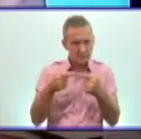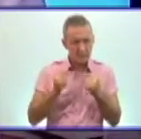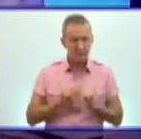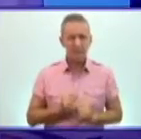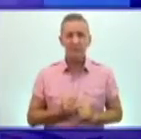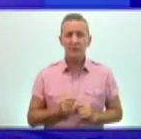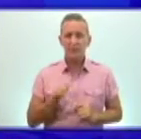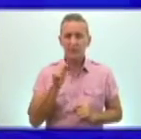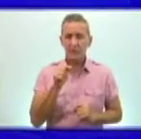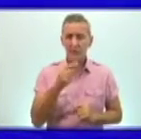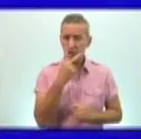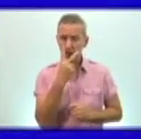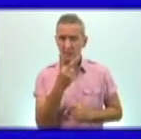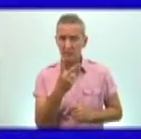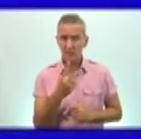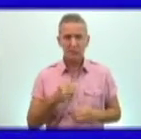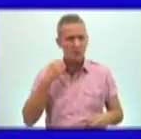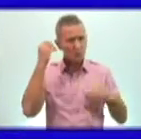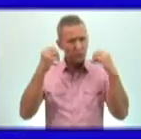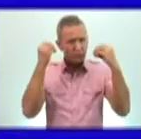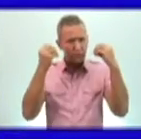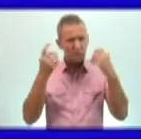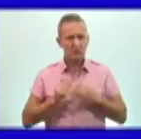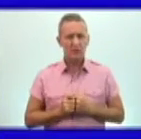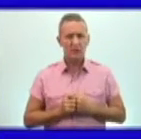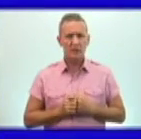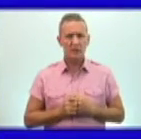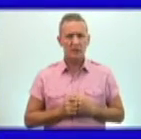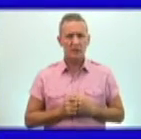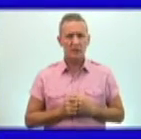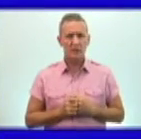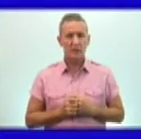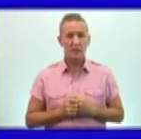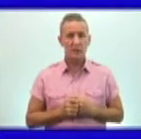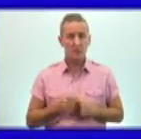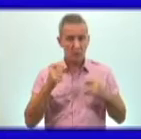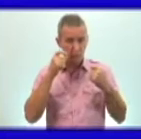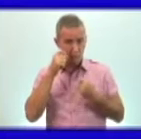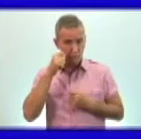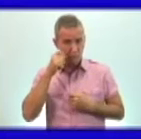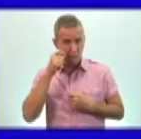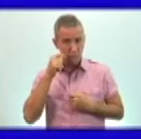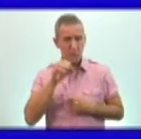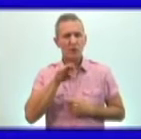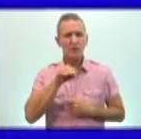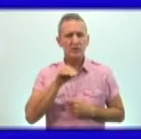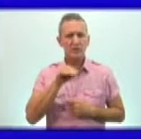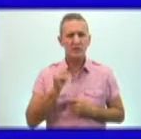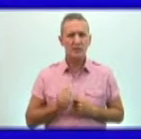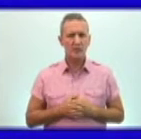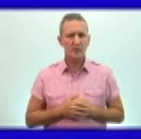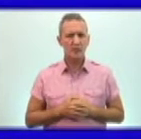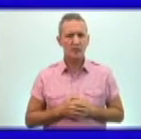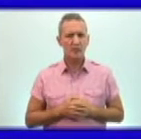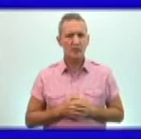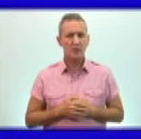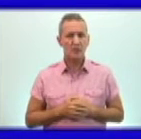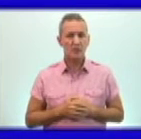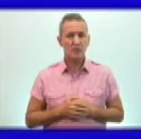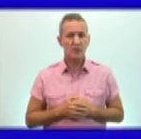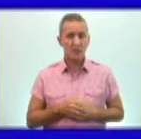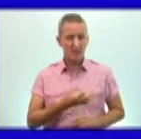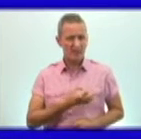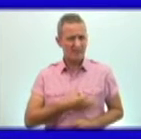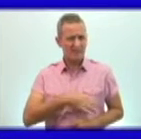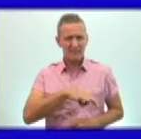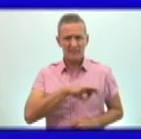eso, desde esa óptica y desde su pensamiento, Antonio Maceo dijo en un momento determinado: de España